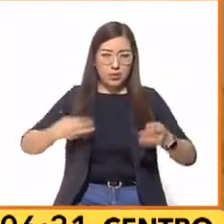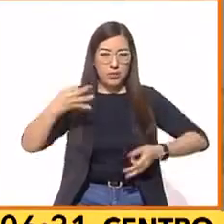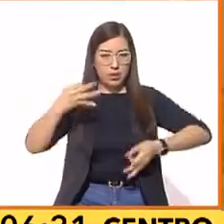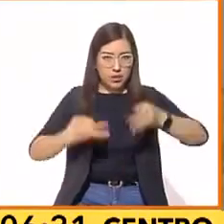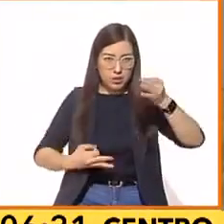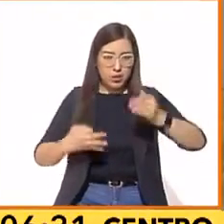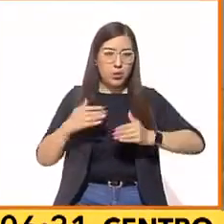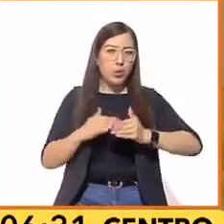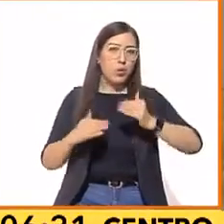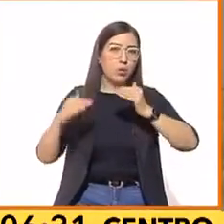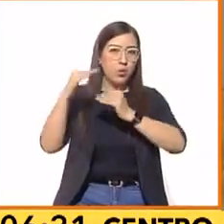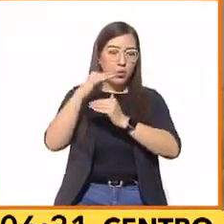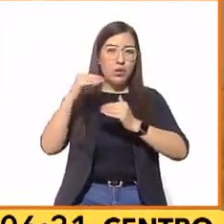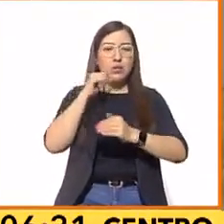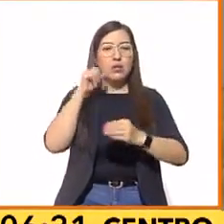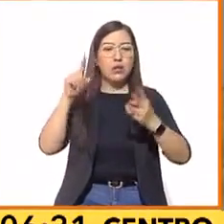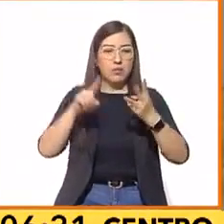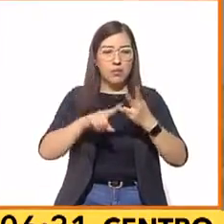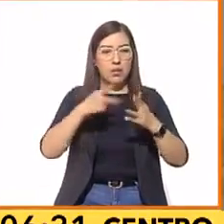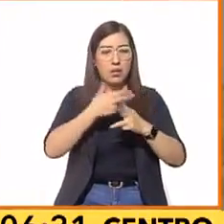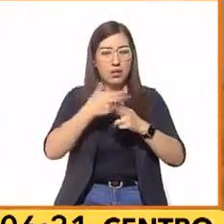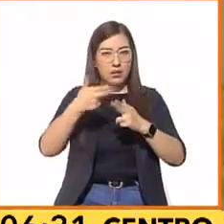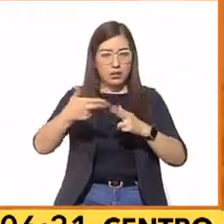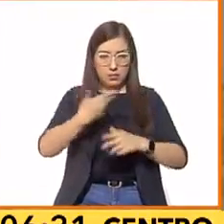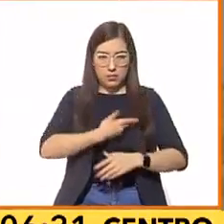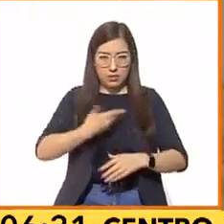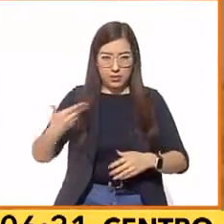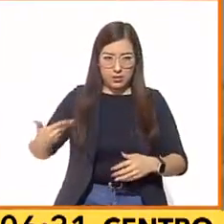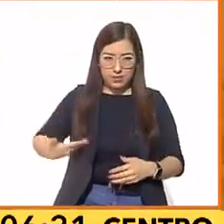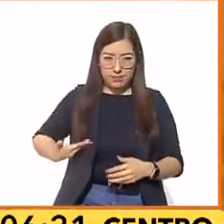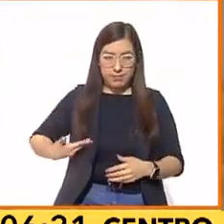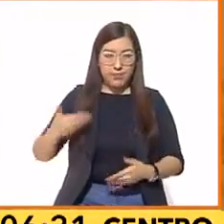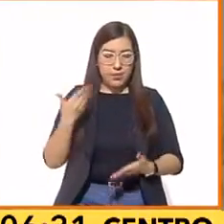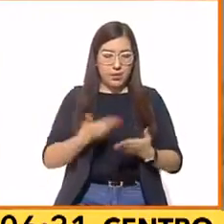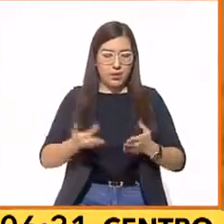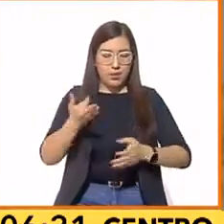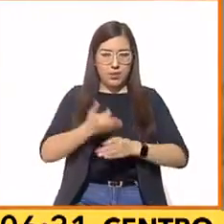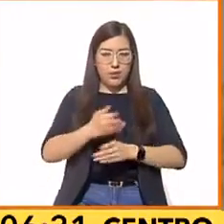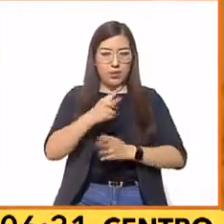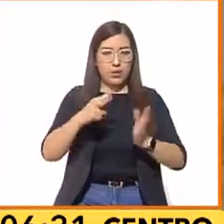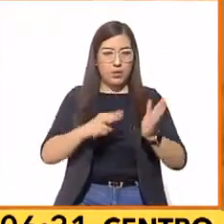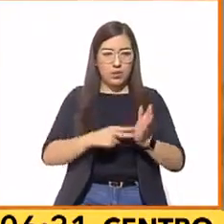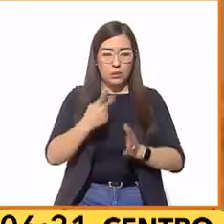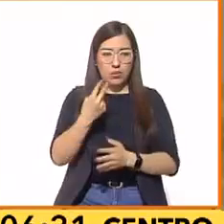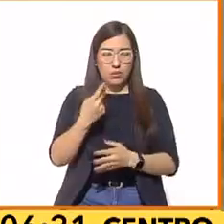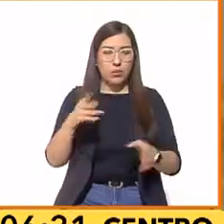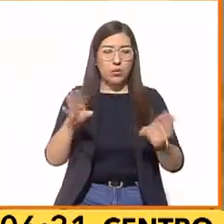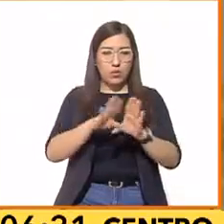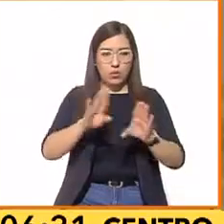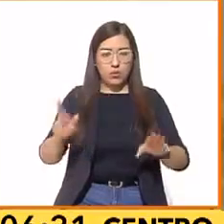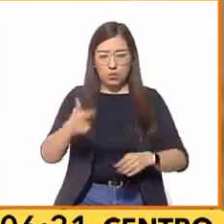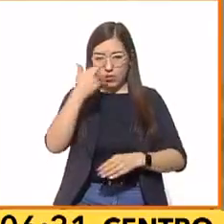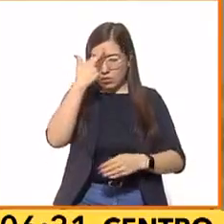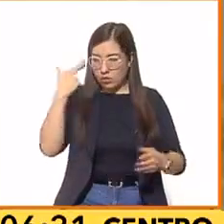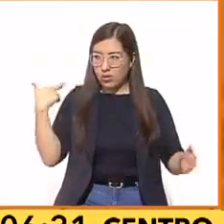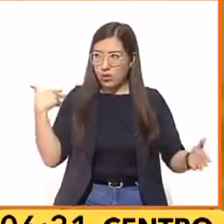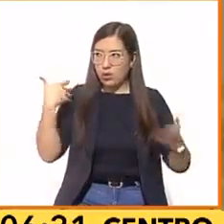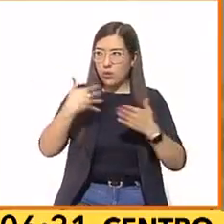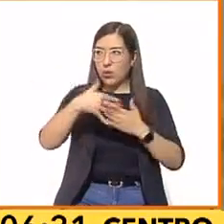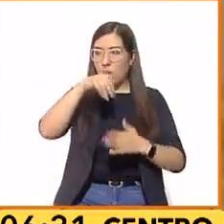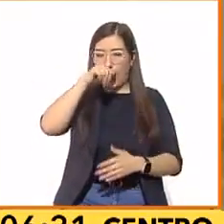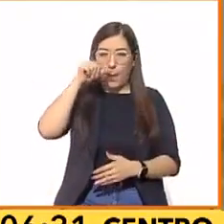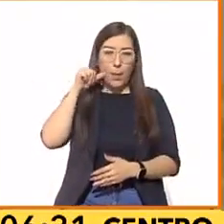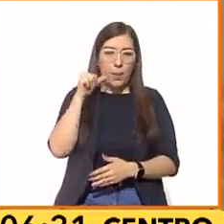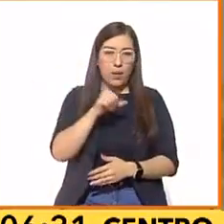juez, hasta presidente de la República. En 2025, doctor Felipe Ávila, ¿cómo recordar el legado de Benito Juárez para todas